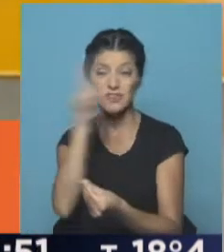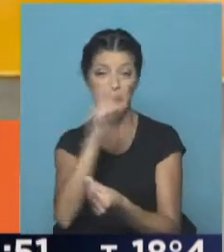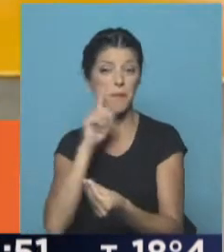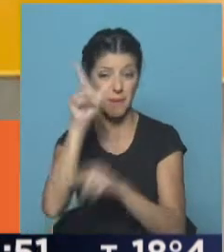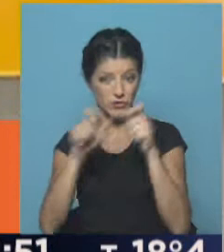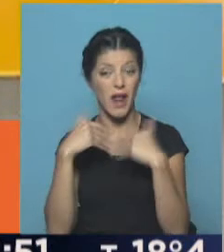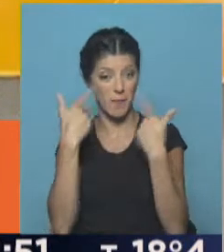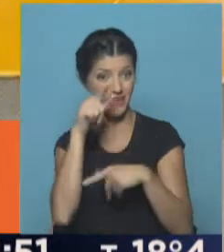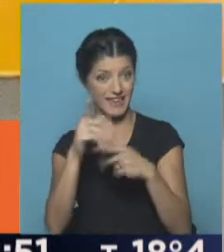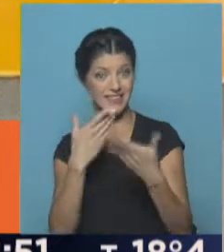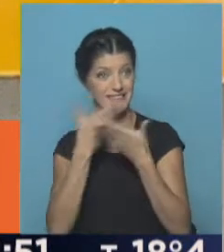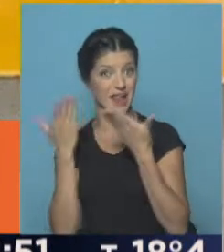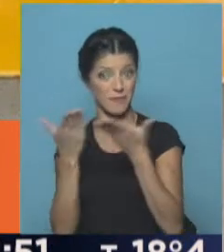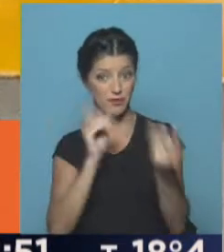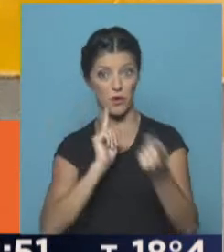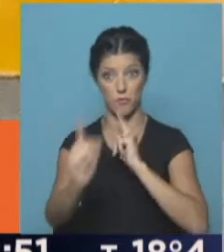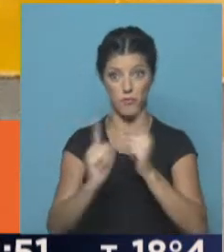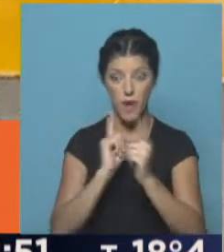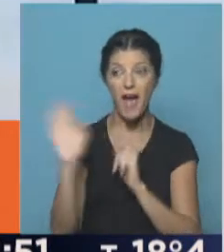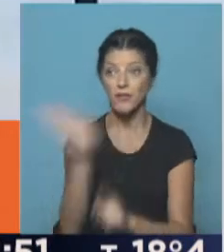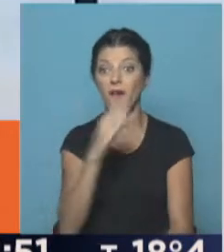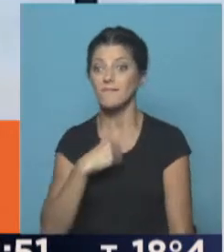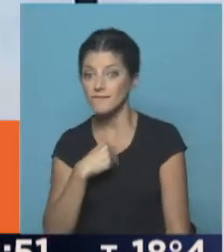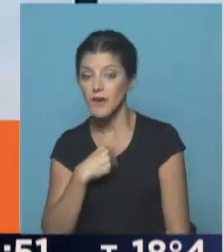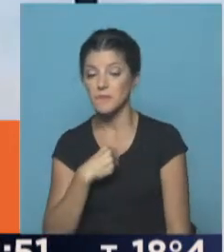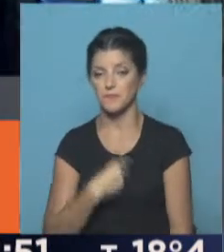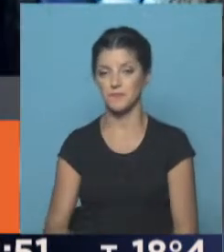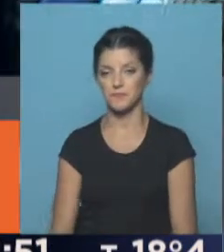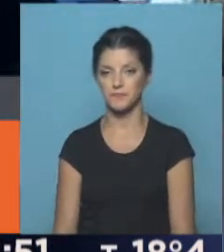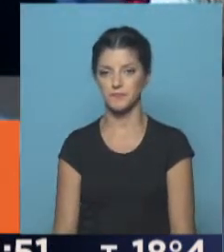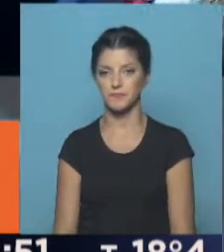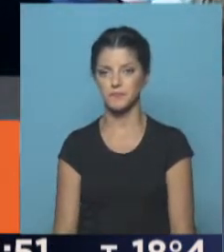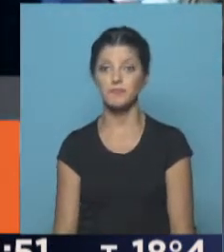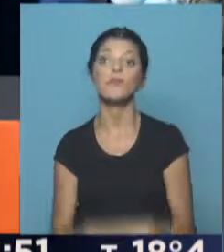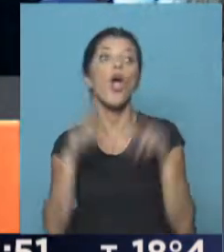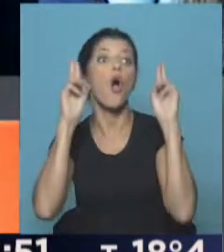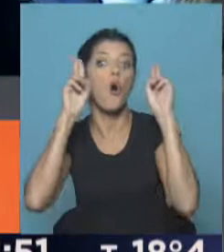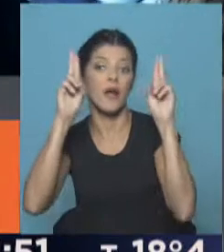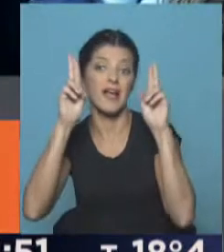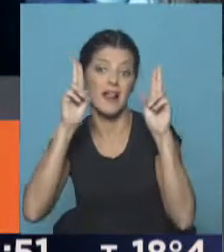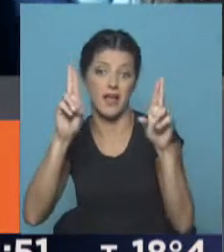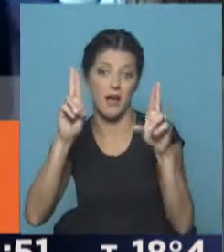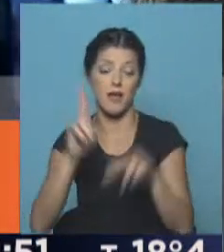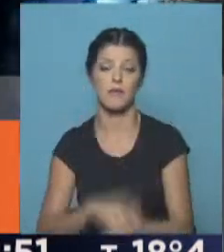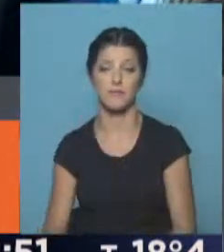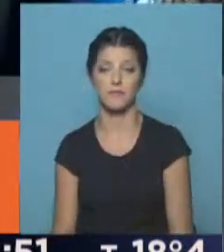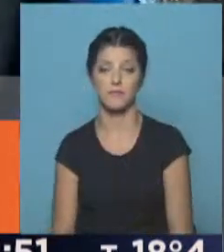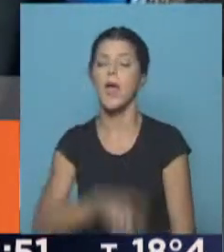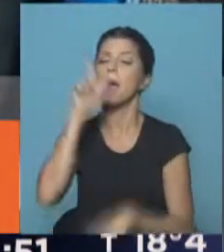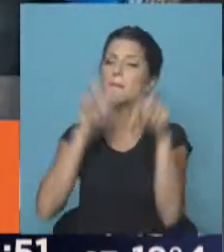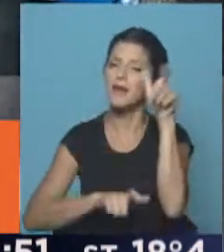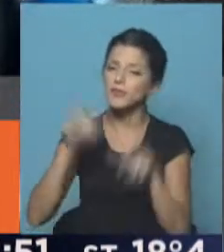este nuevo servicio se mostraron esperanzados y conformes. Espero que la gente